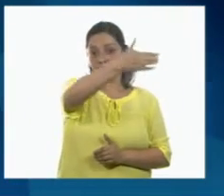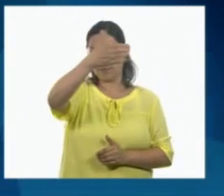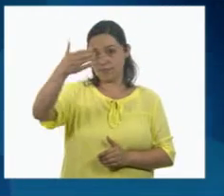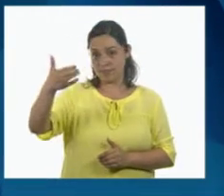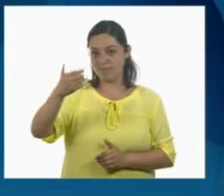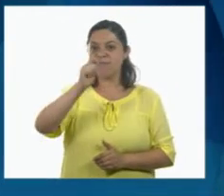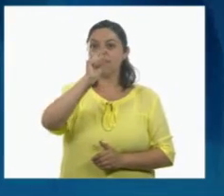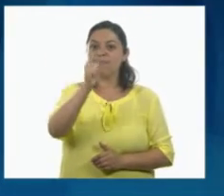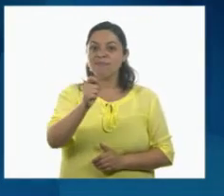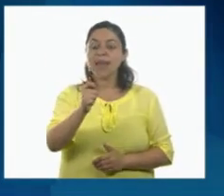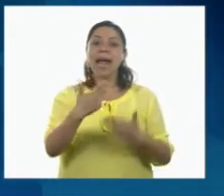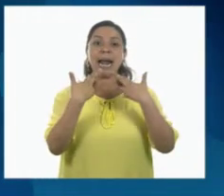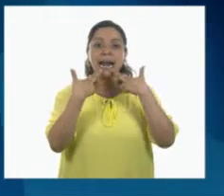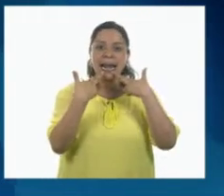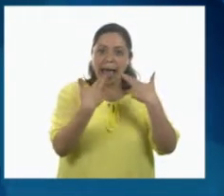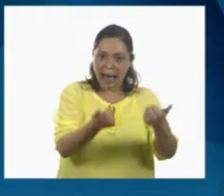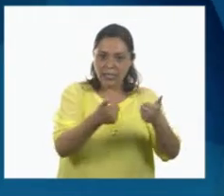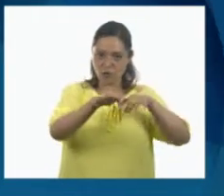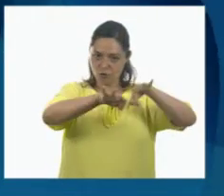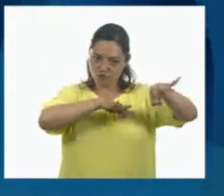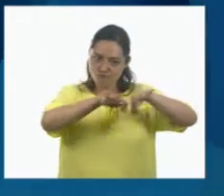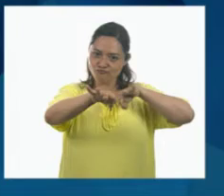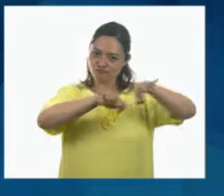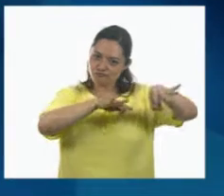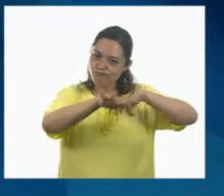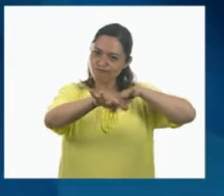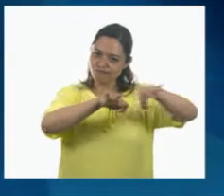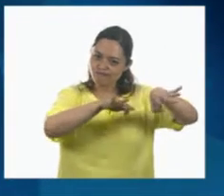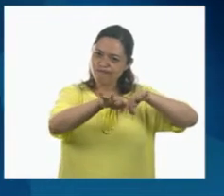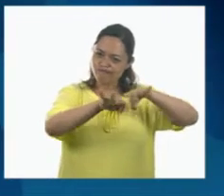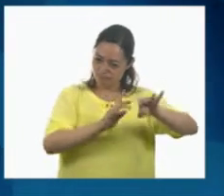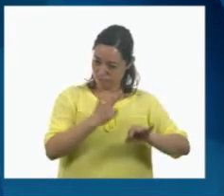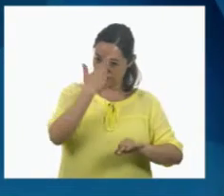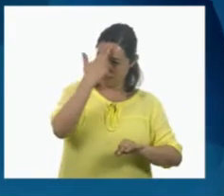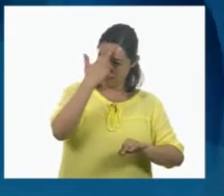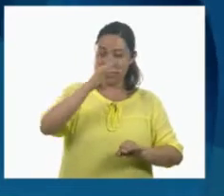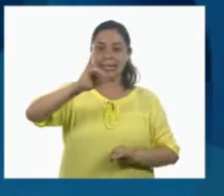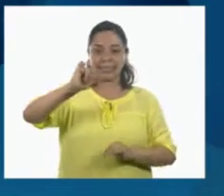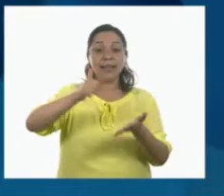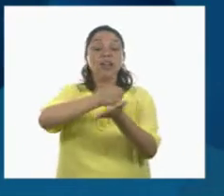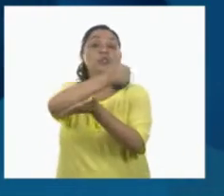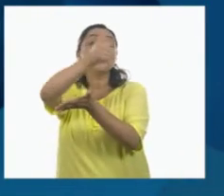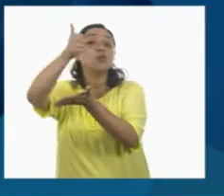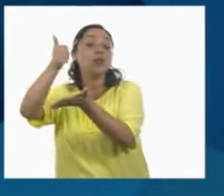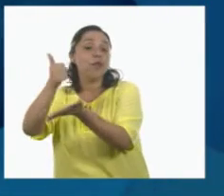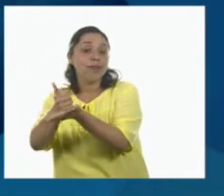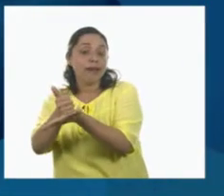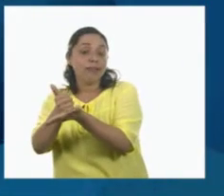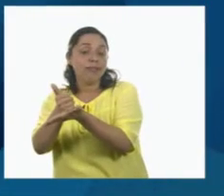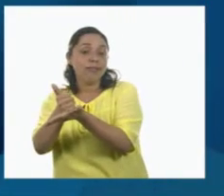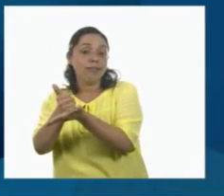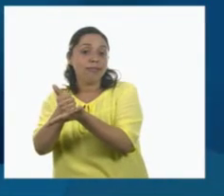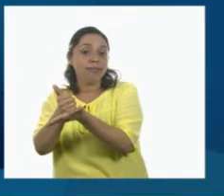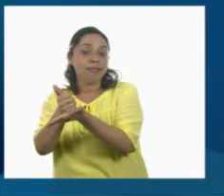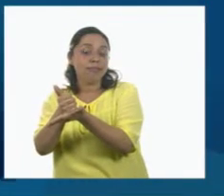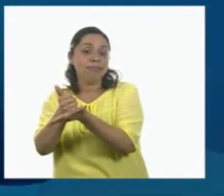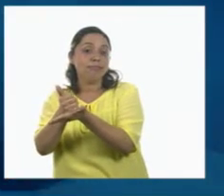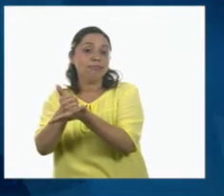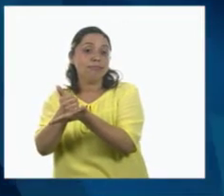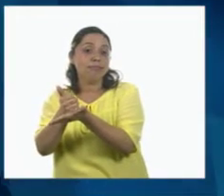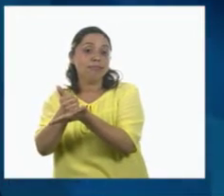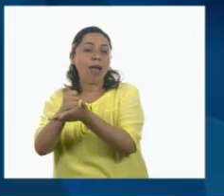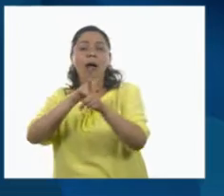trabajaba en ranchos, ¿verdad? ¿Sí te acuerdas? Sí. Sí. Y en la ciudad había también una variedad